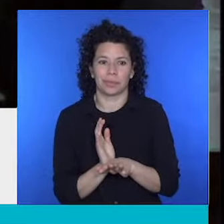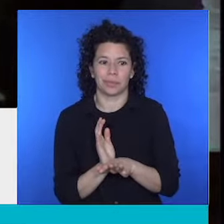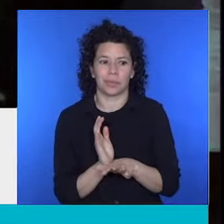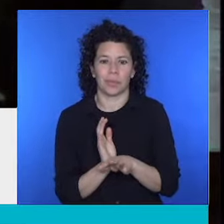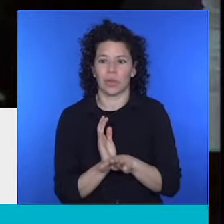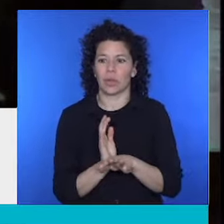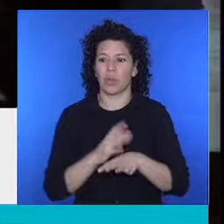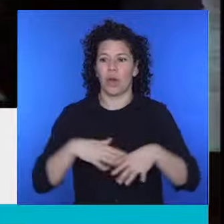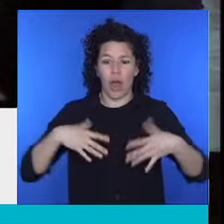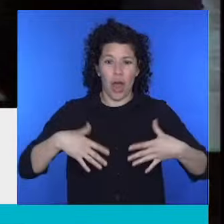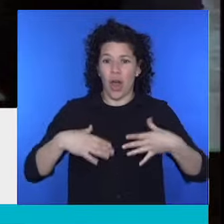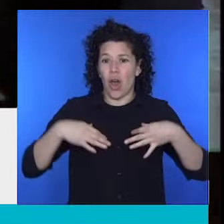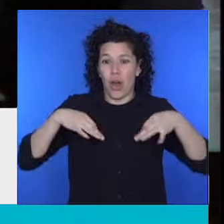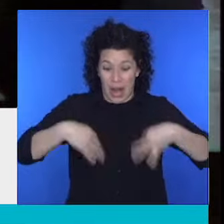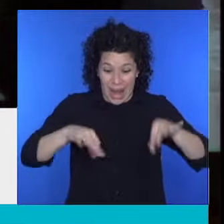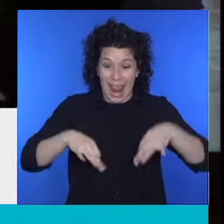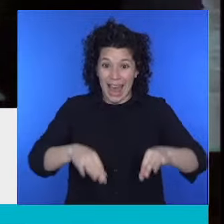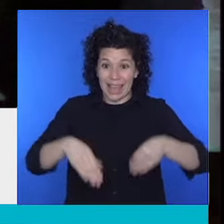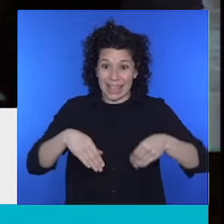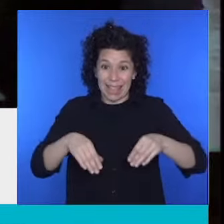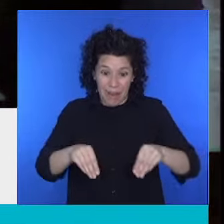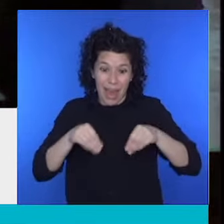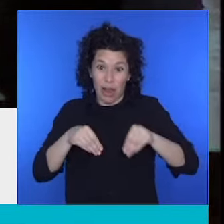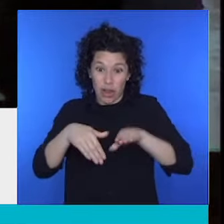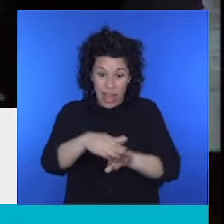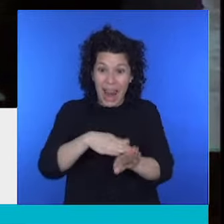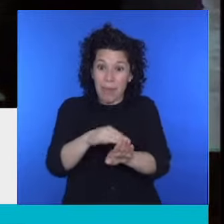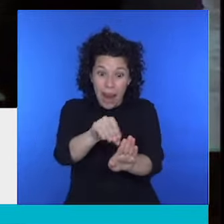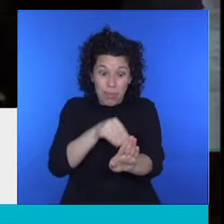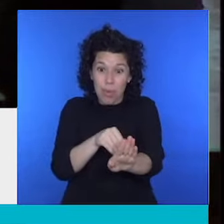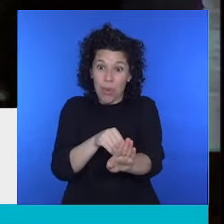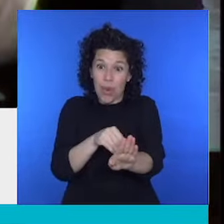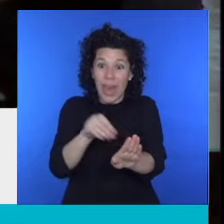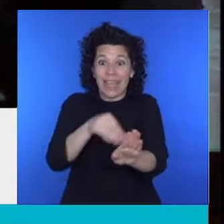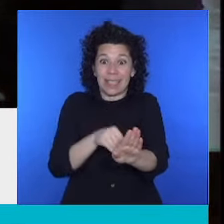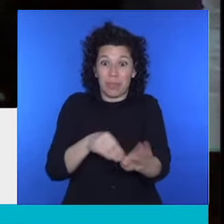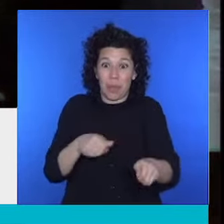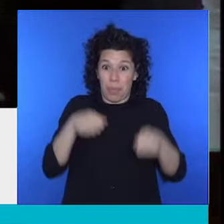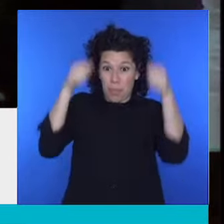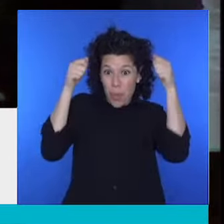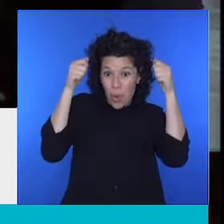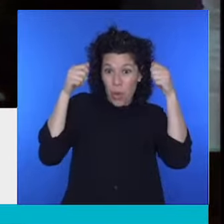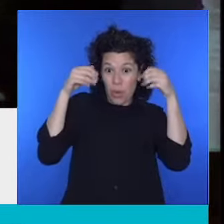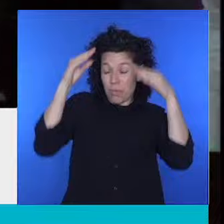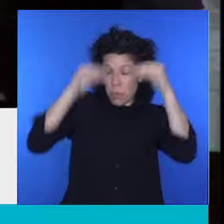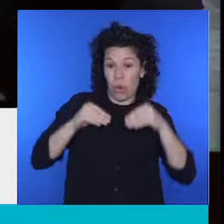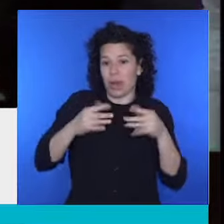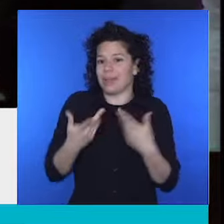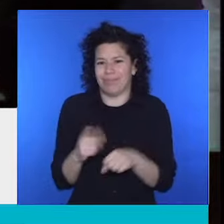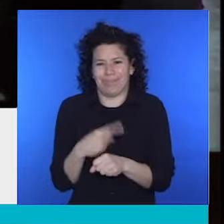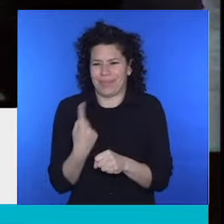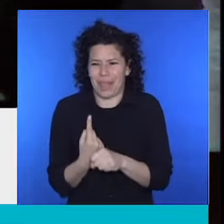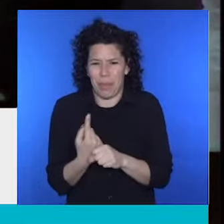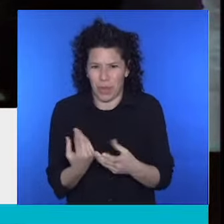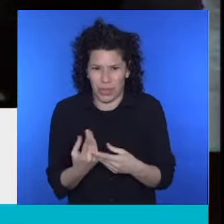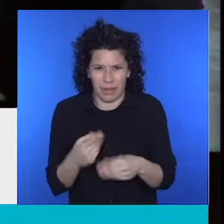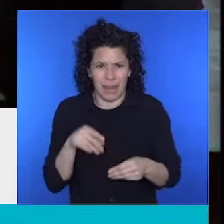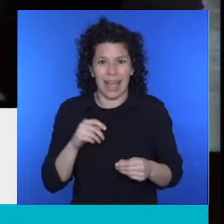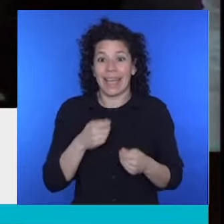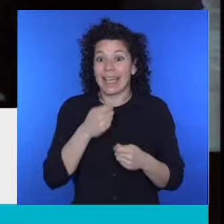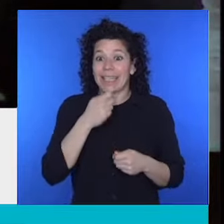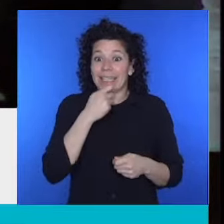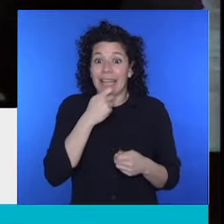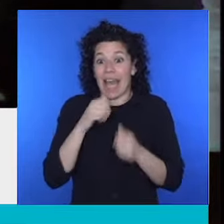los pies si te tapas los pies no te tapas la cabeza acá pasa lo mismo lo que se le da a los empresarios es lo que se le quita a la